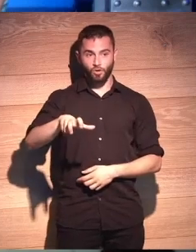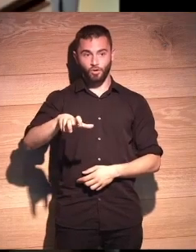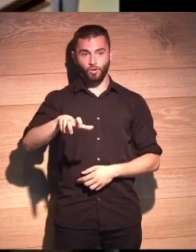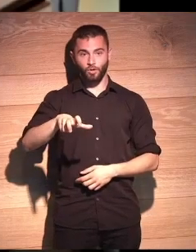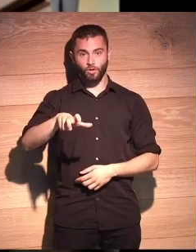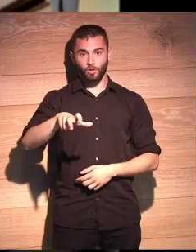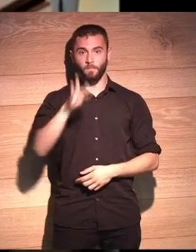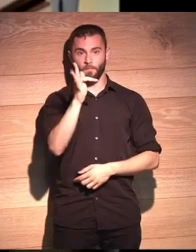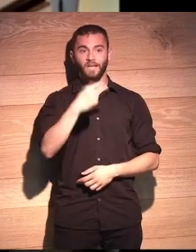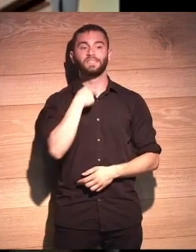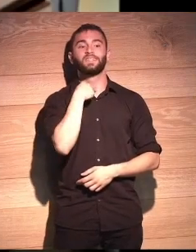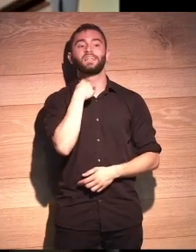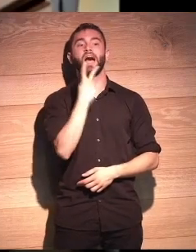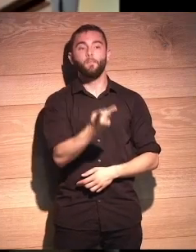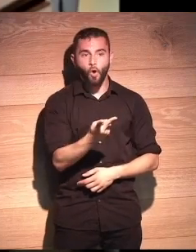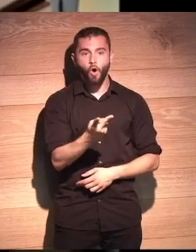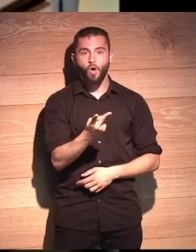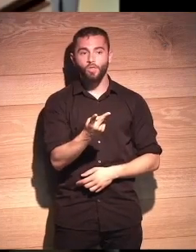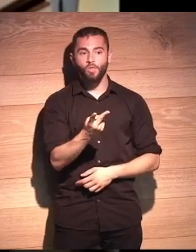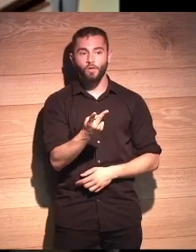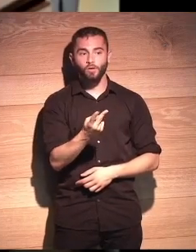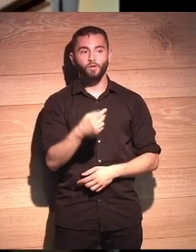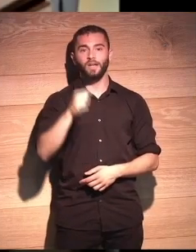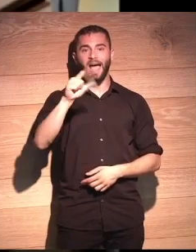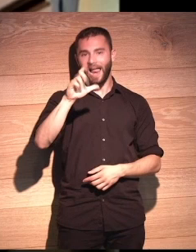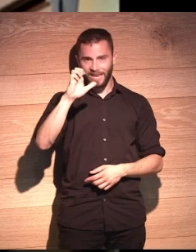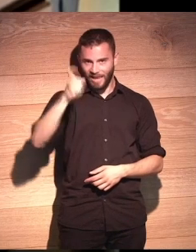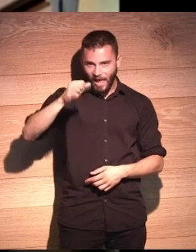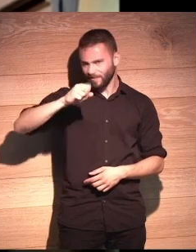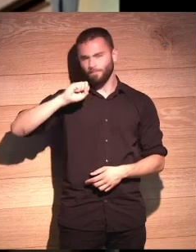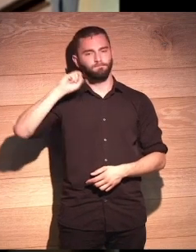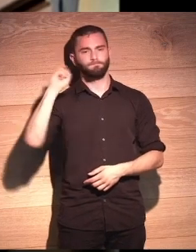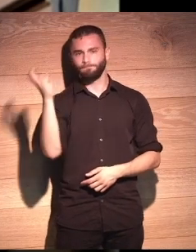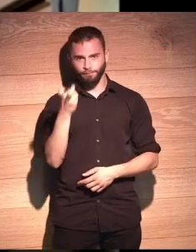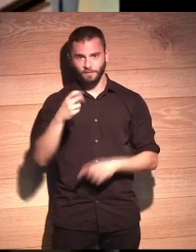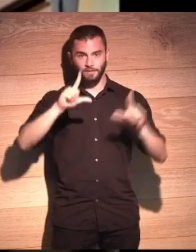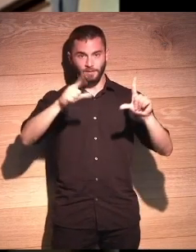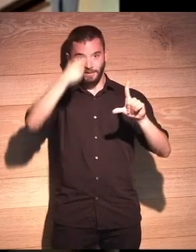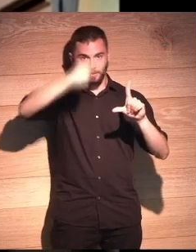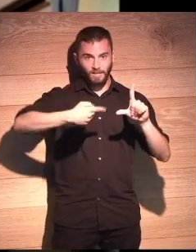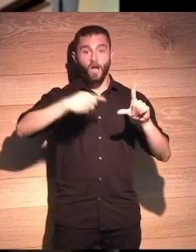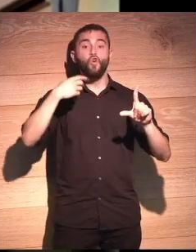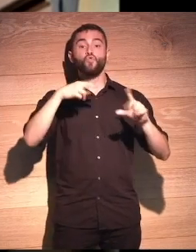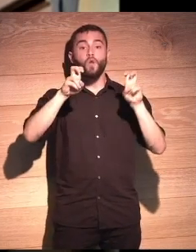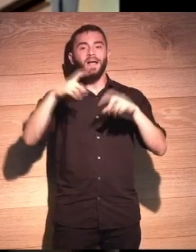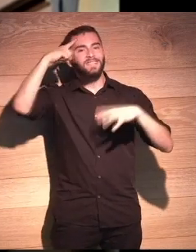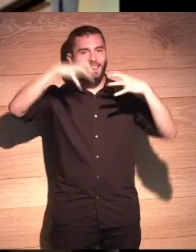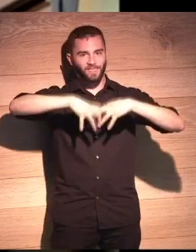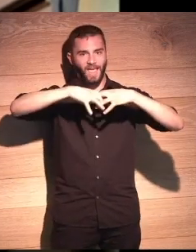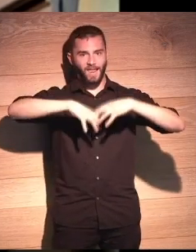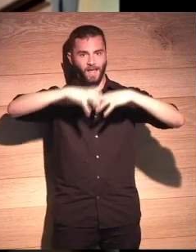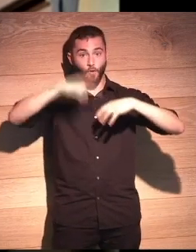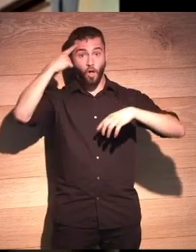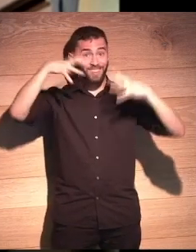es la voz, que es la que está en auge con Aura, Alexa, etcétera, etcétera, etcétera. Bueno, pues ahora la nueva interfaz es el cerebro. Ahora ya se puede